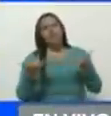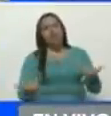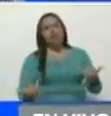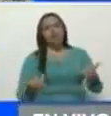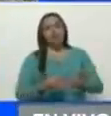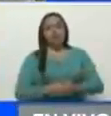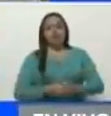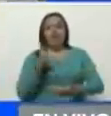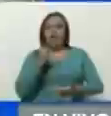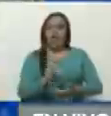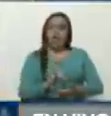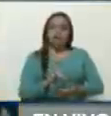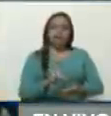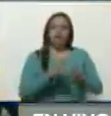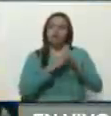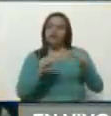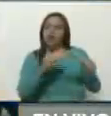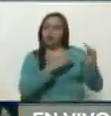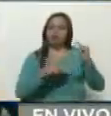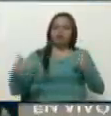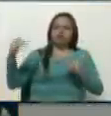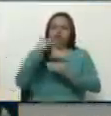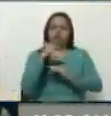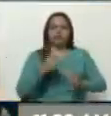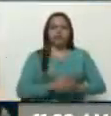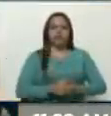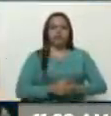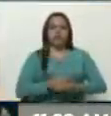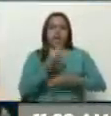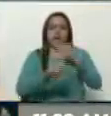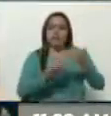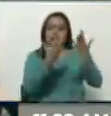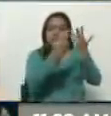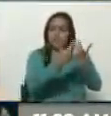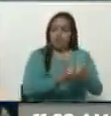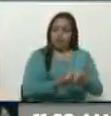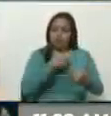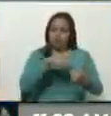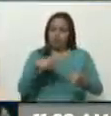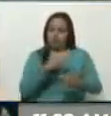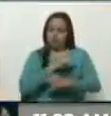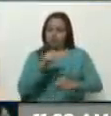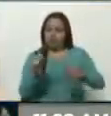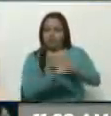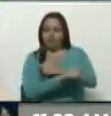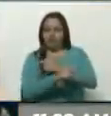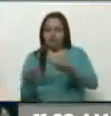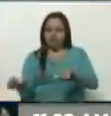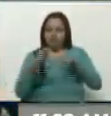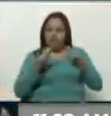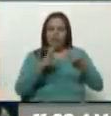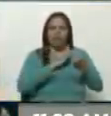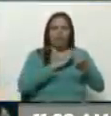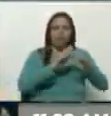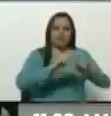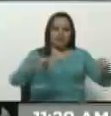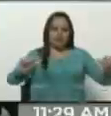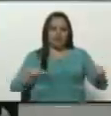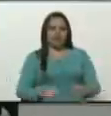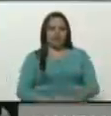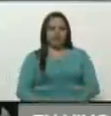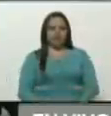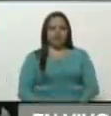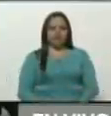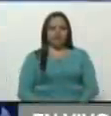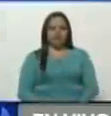los privilegios, todas las ventajas, en lugar de ser administradores no nos convertimos en propietarios?